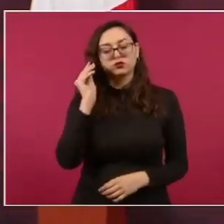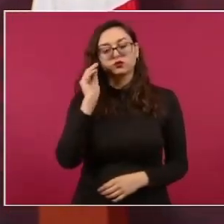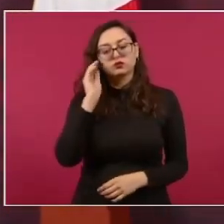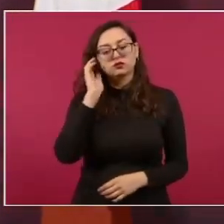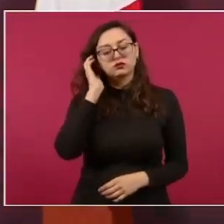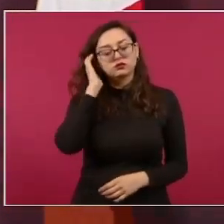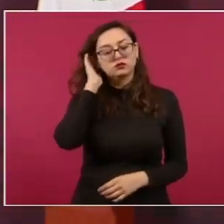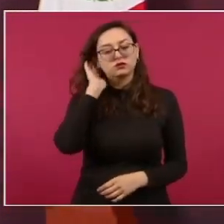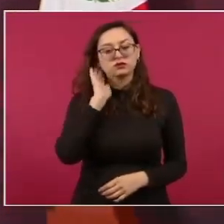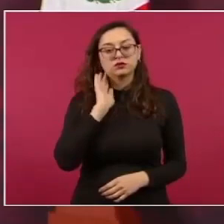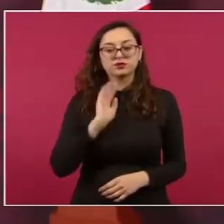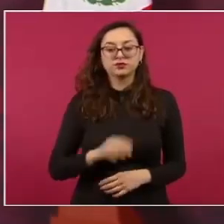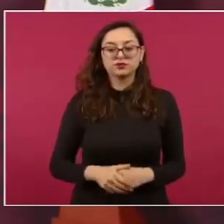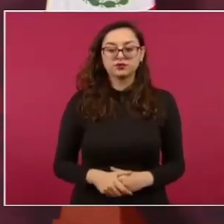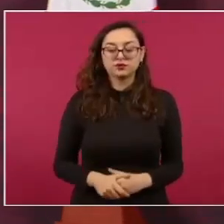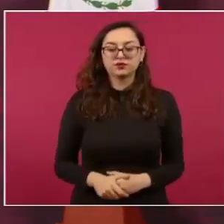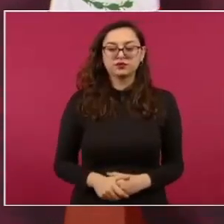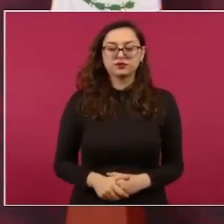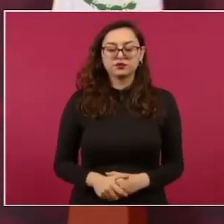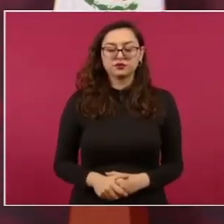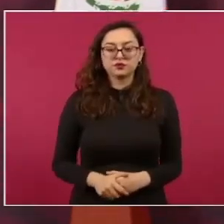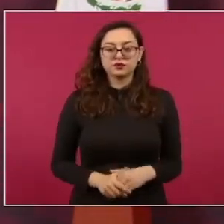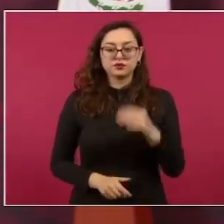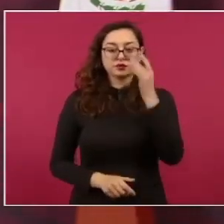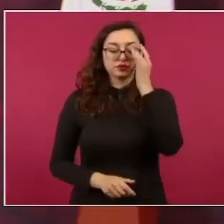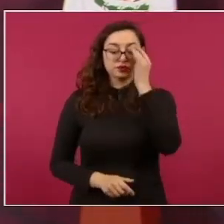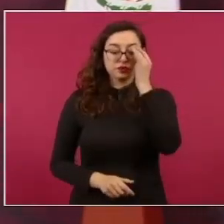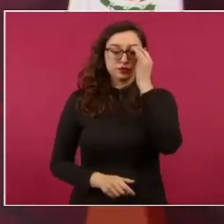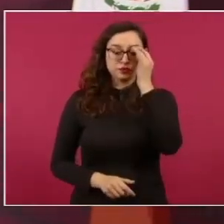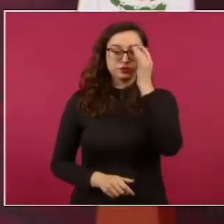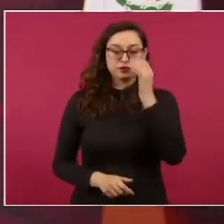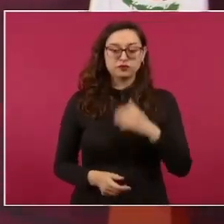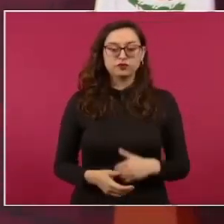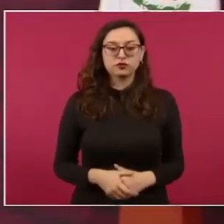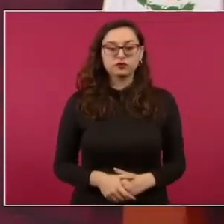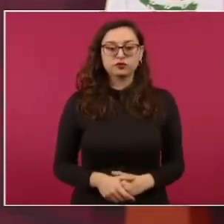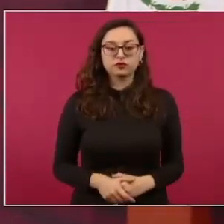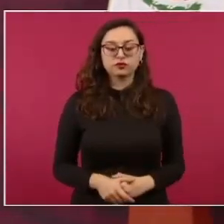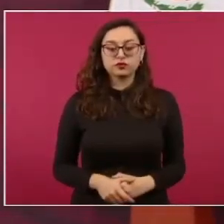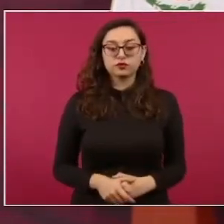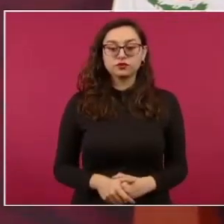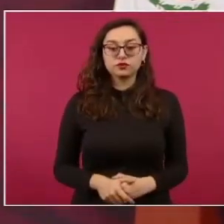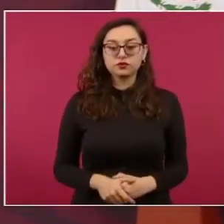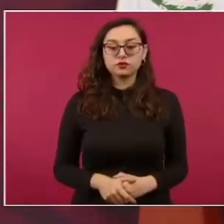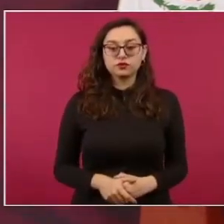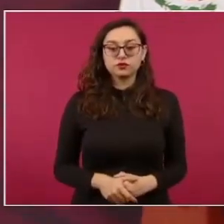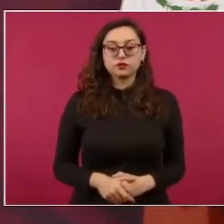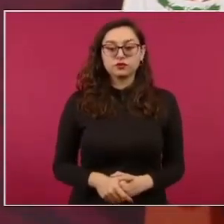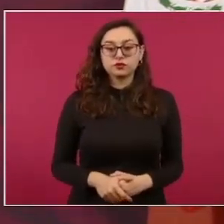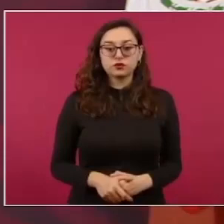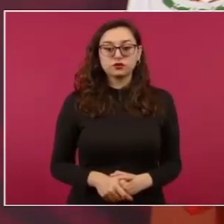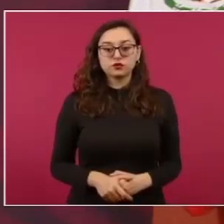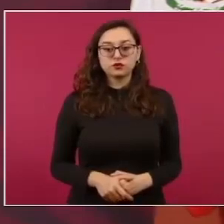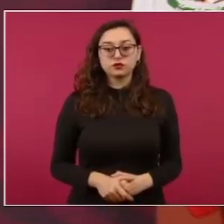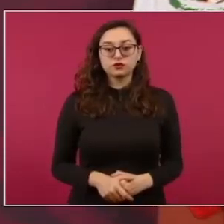hicieron creer de que la historia de México